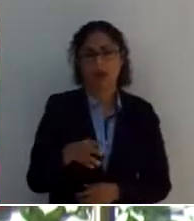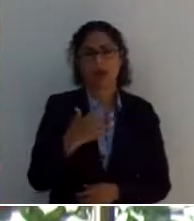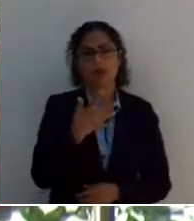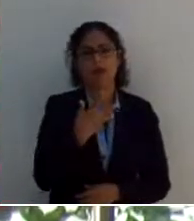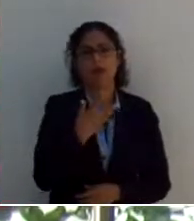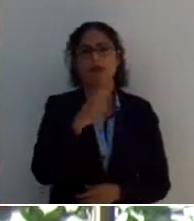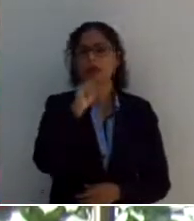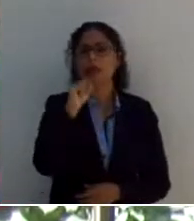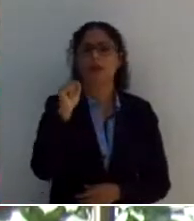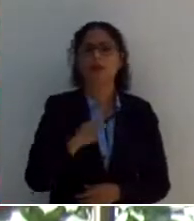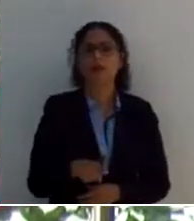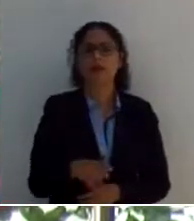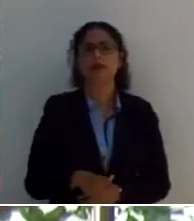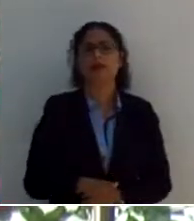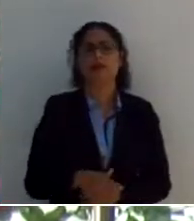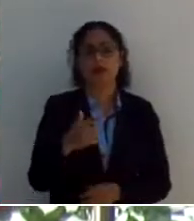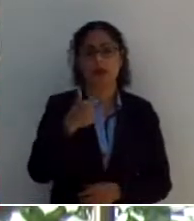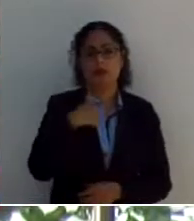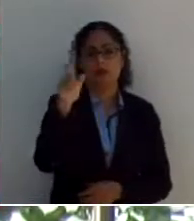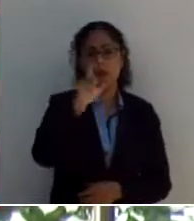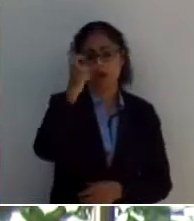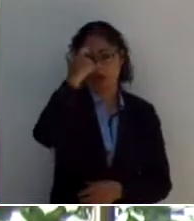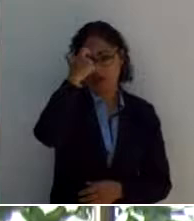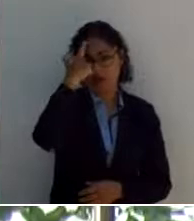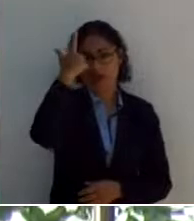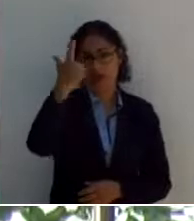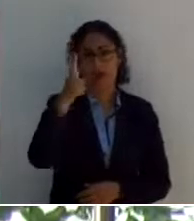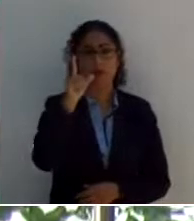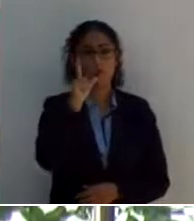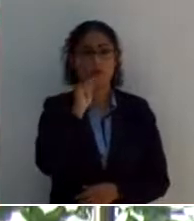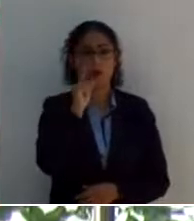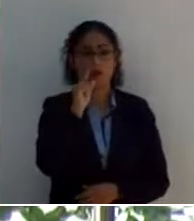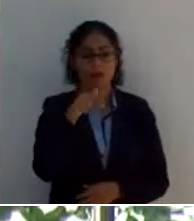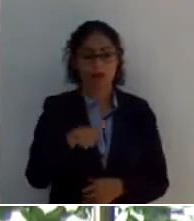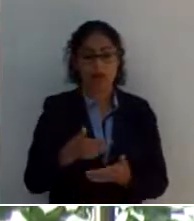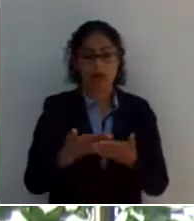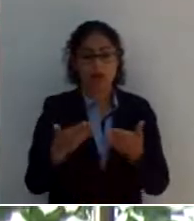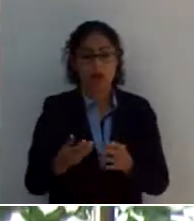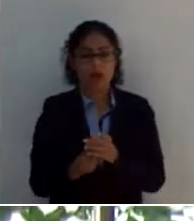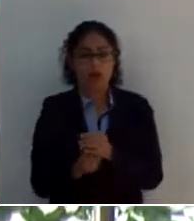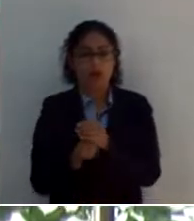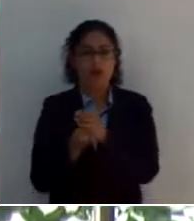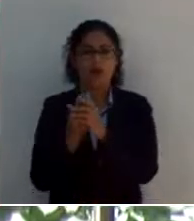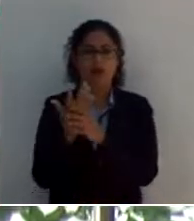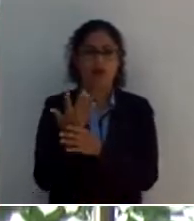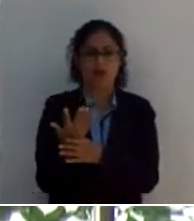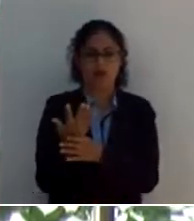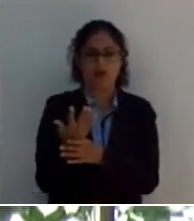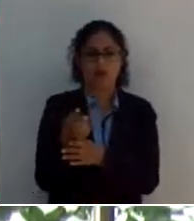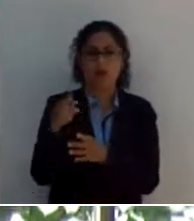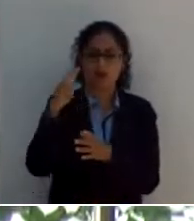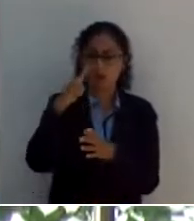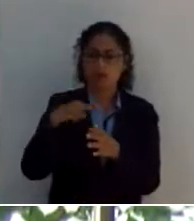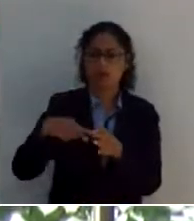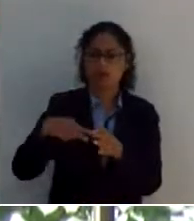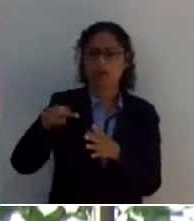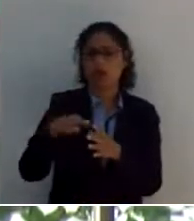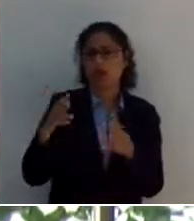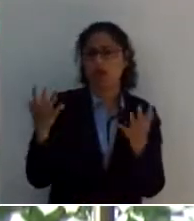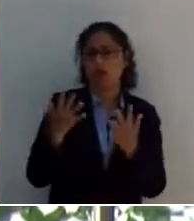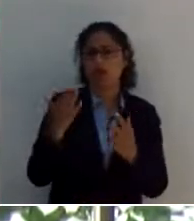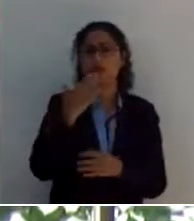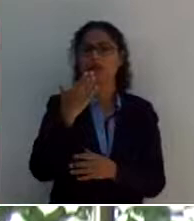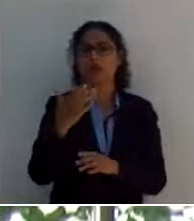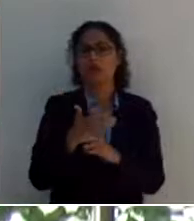que creamos la policía, con esta nueva mística se han logrado